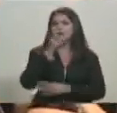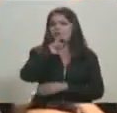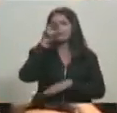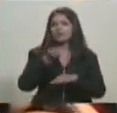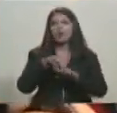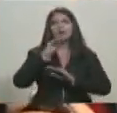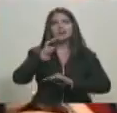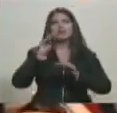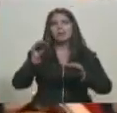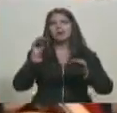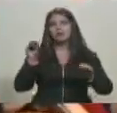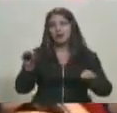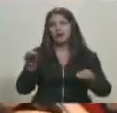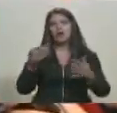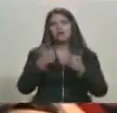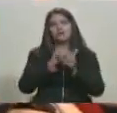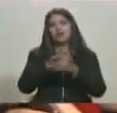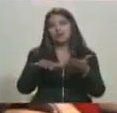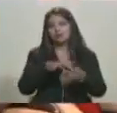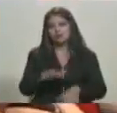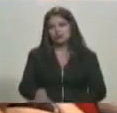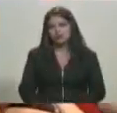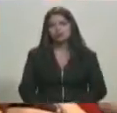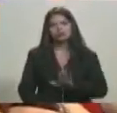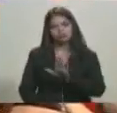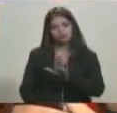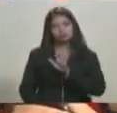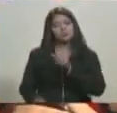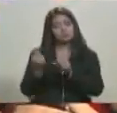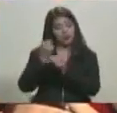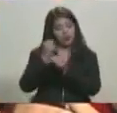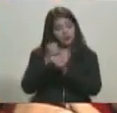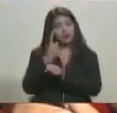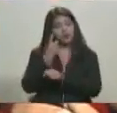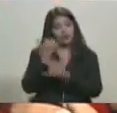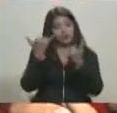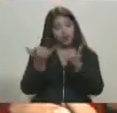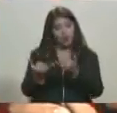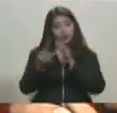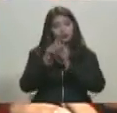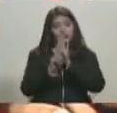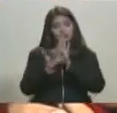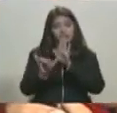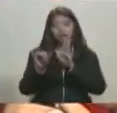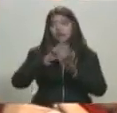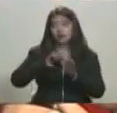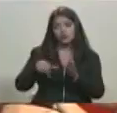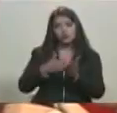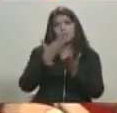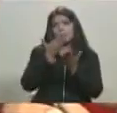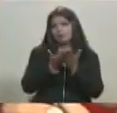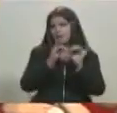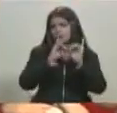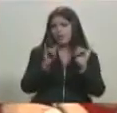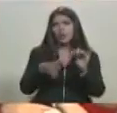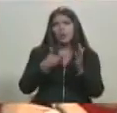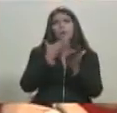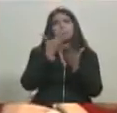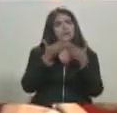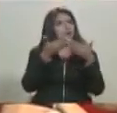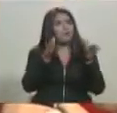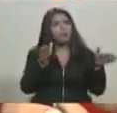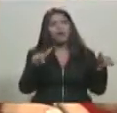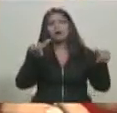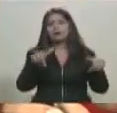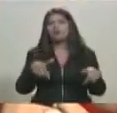estado llamando a la violencia? Esas son parte de las tareas que tenemos ahora en la Asamblea Nacional Constituyente. Nosotros lo hemos planteado y lo puedo plantear públicamente.